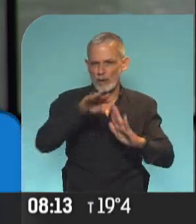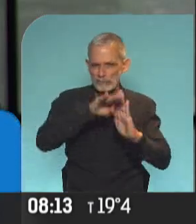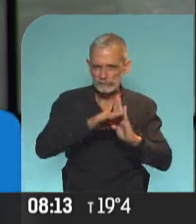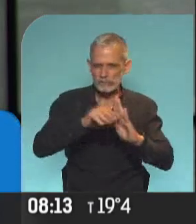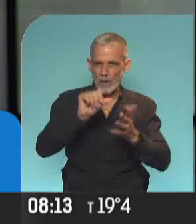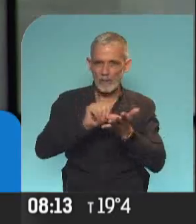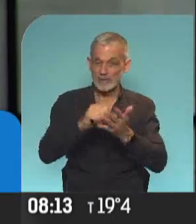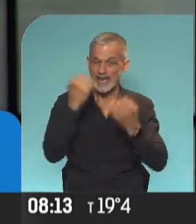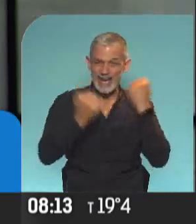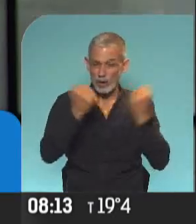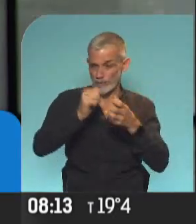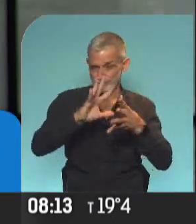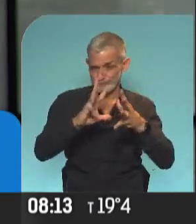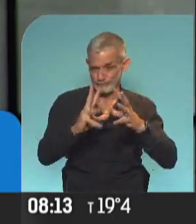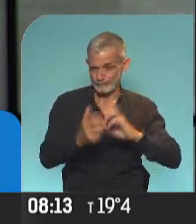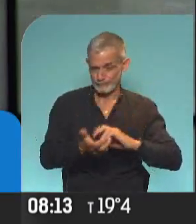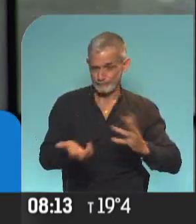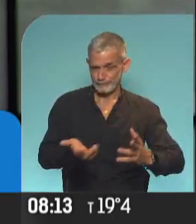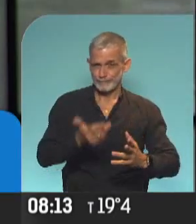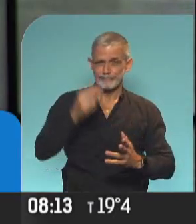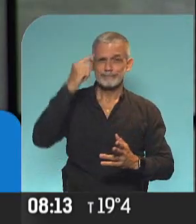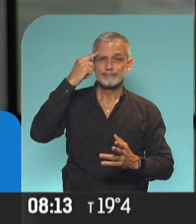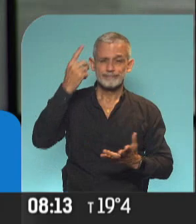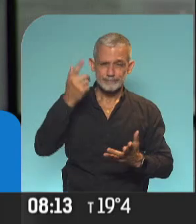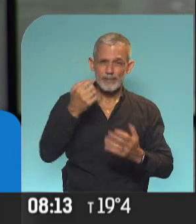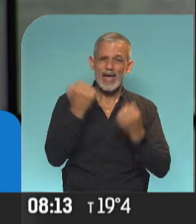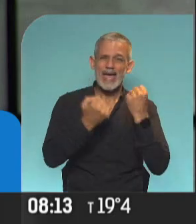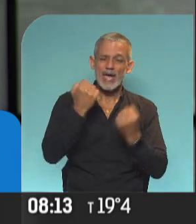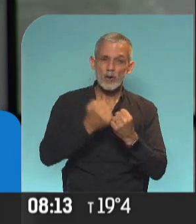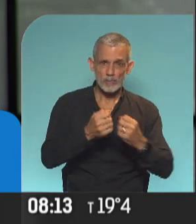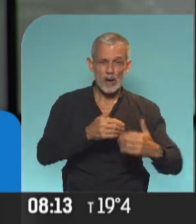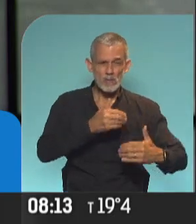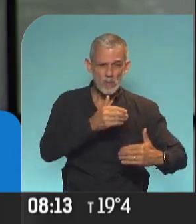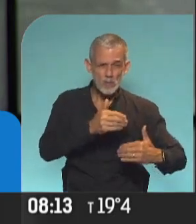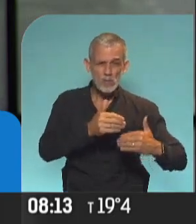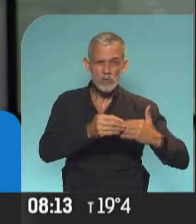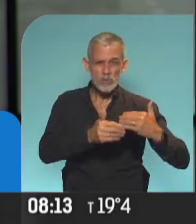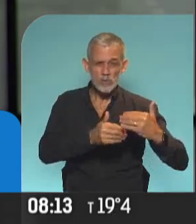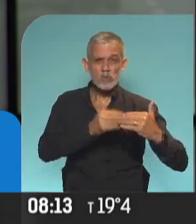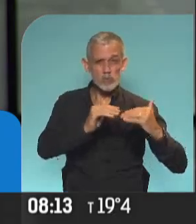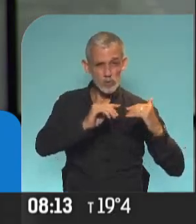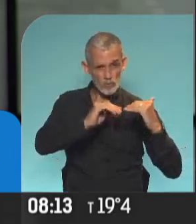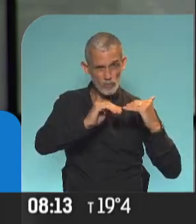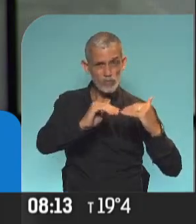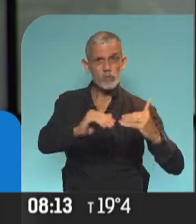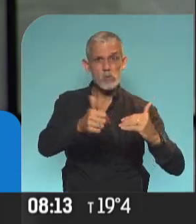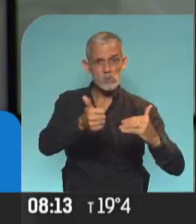las economías que más cayó. Recordemos, la peruana es una economía que venía creciendo a un ritmo muy sostenido y muy